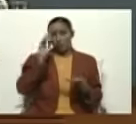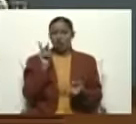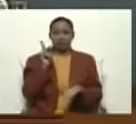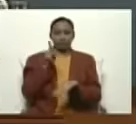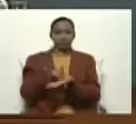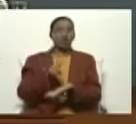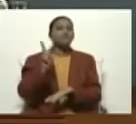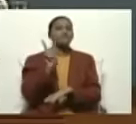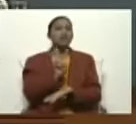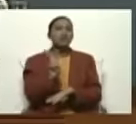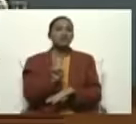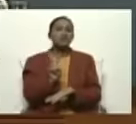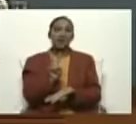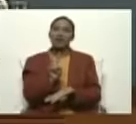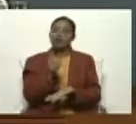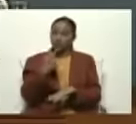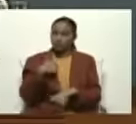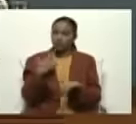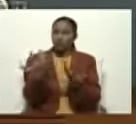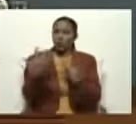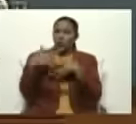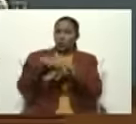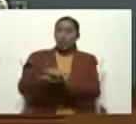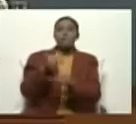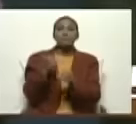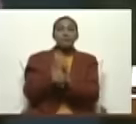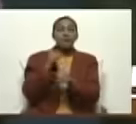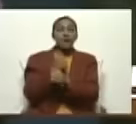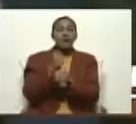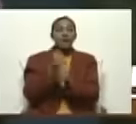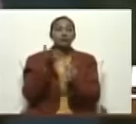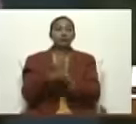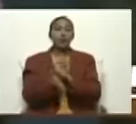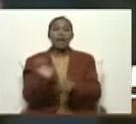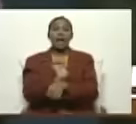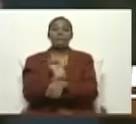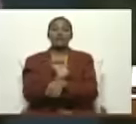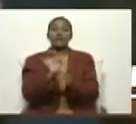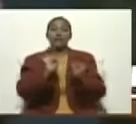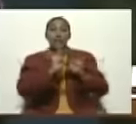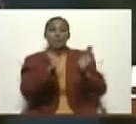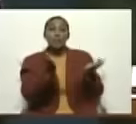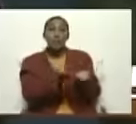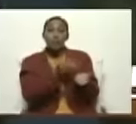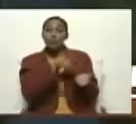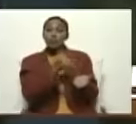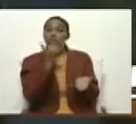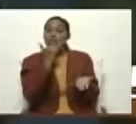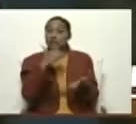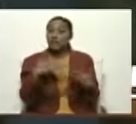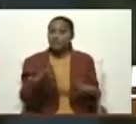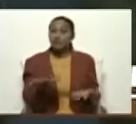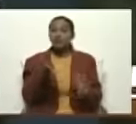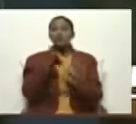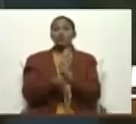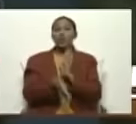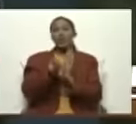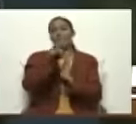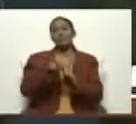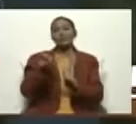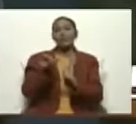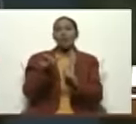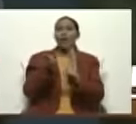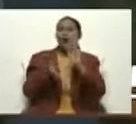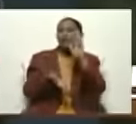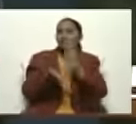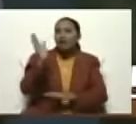Yamila, haciendo este trabajo también de alerta global. La transculturización, las nuevas maneras